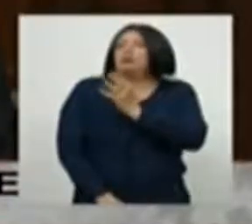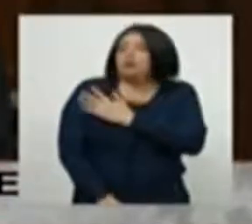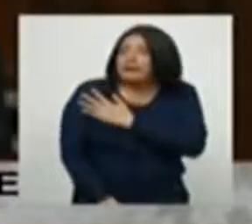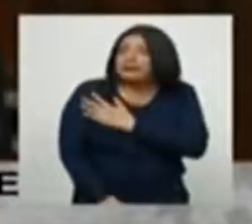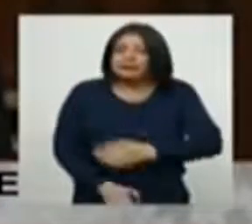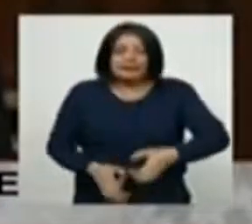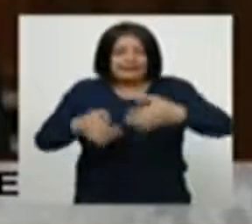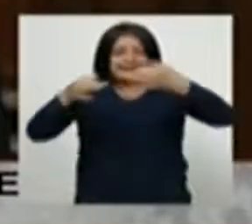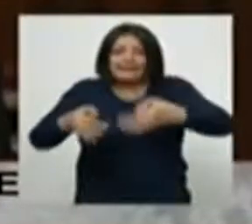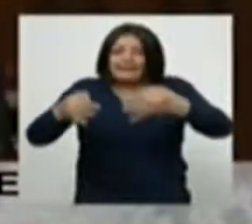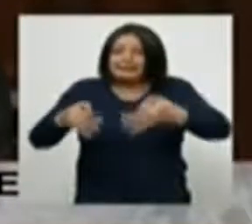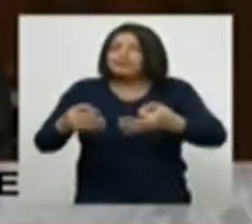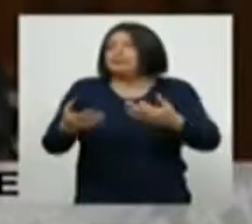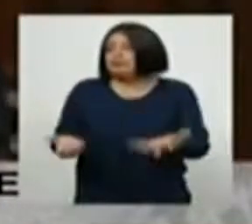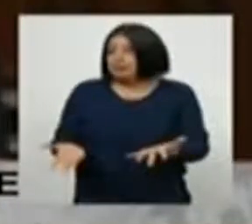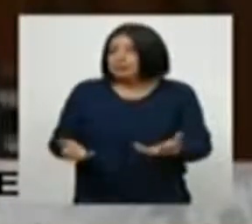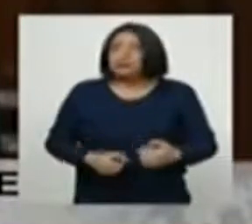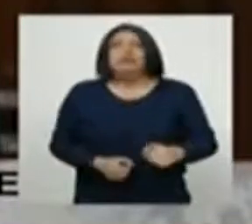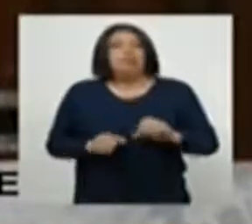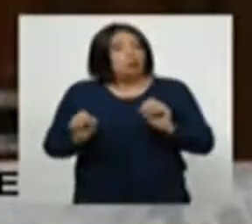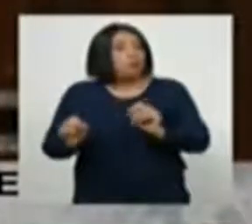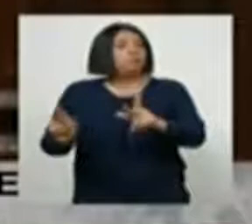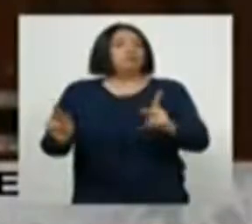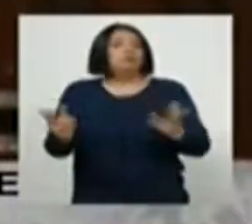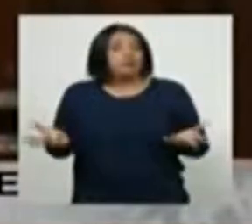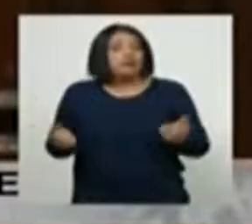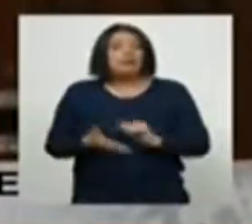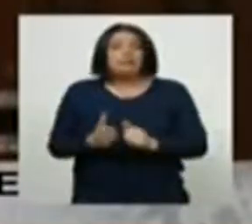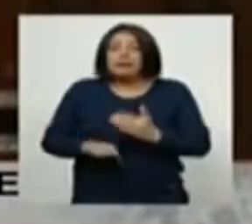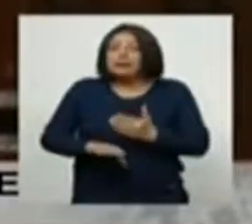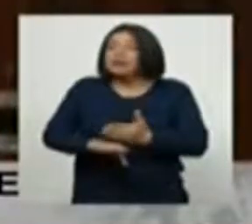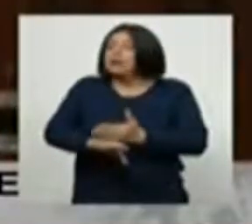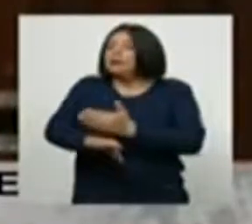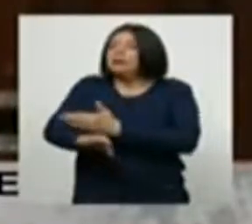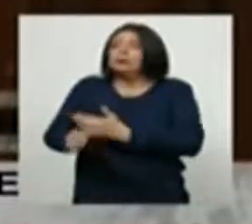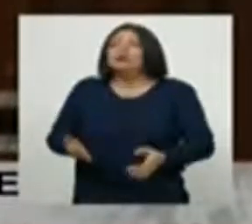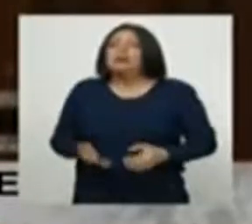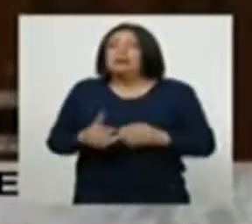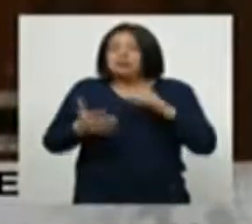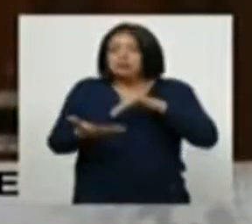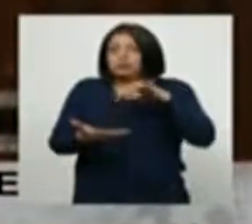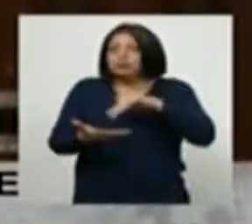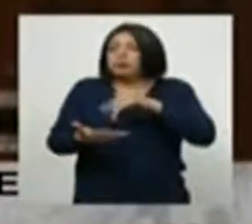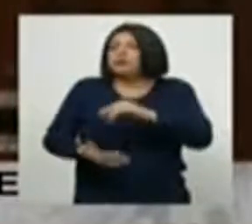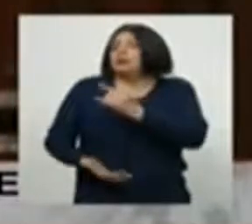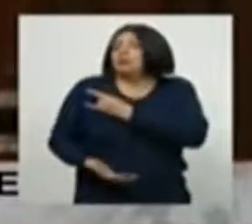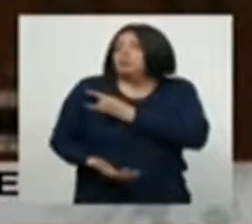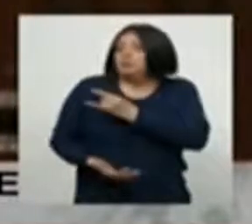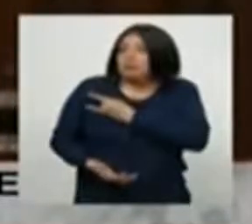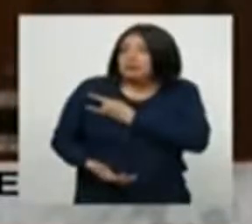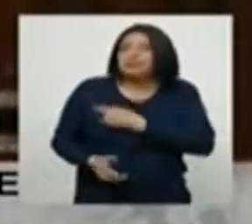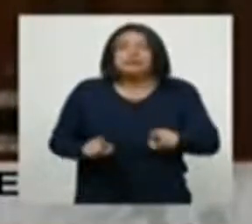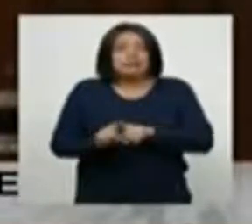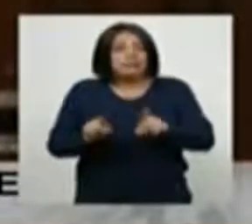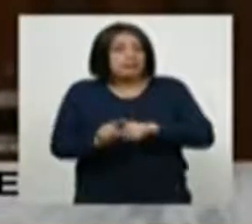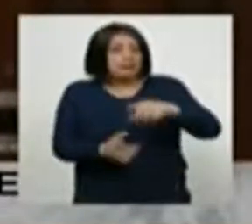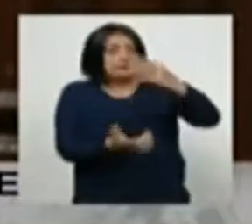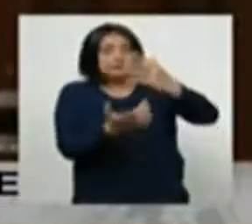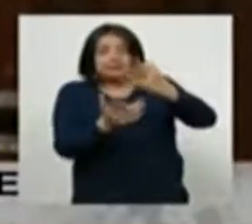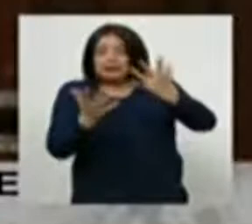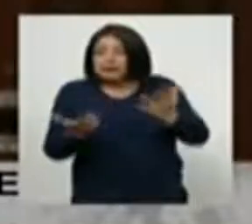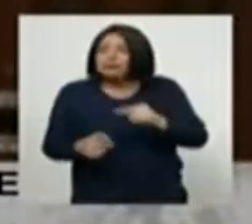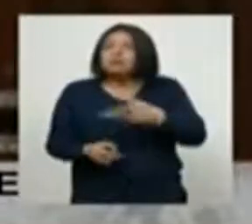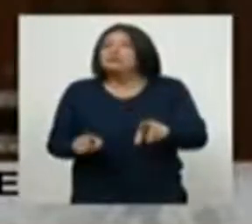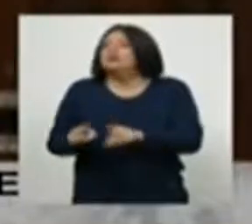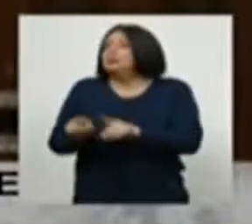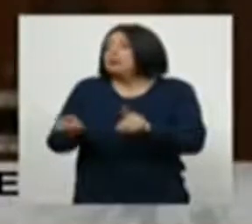de calidad y oportunidades para seguir carreras universitarias y técnicas, así